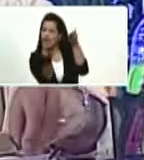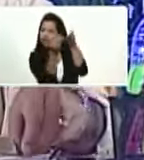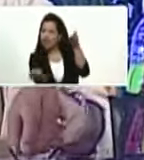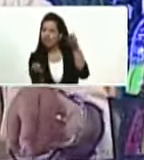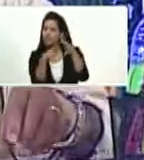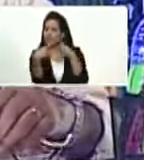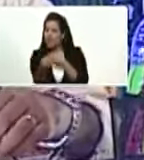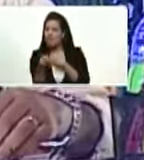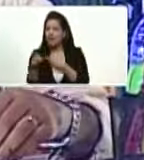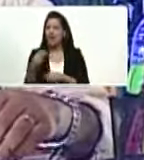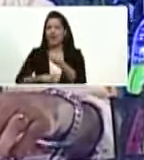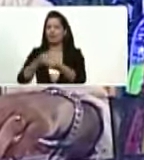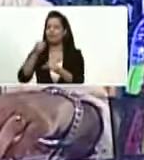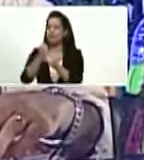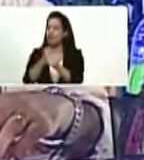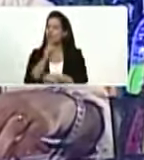nutres